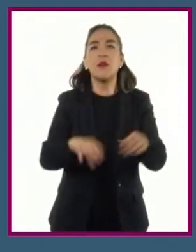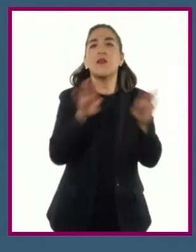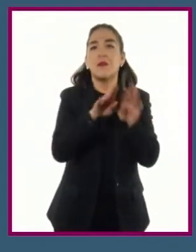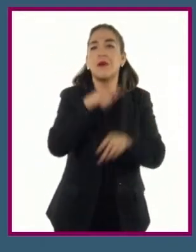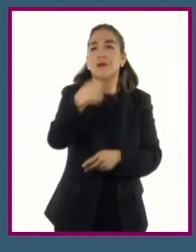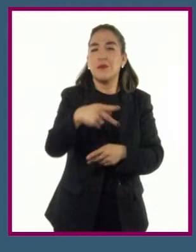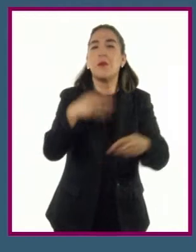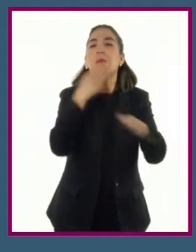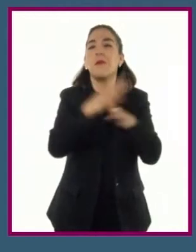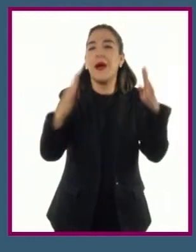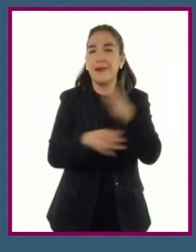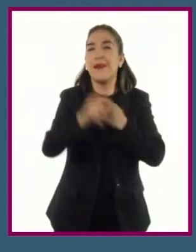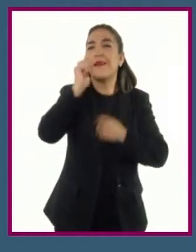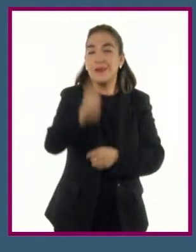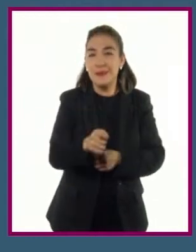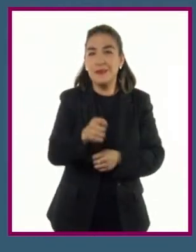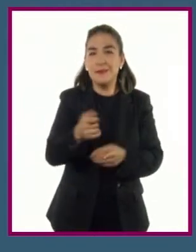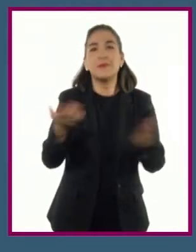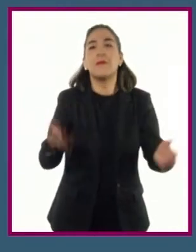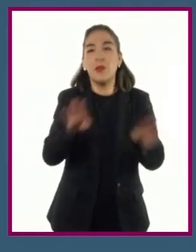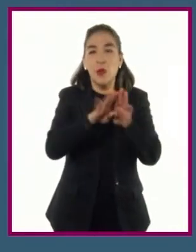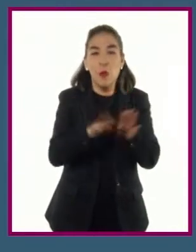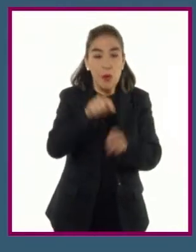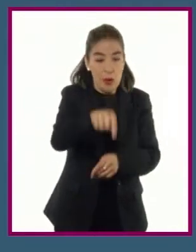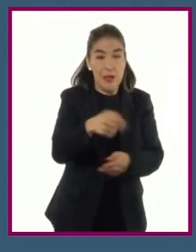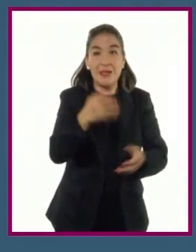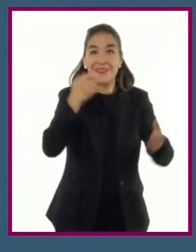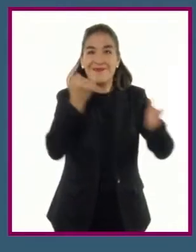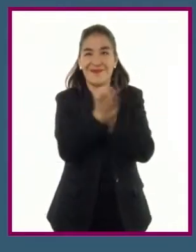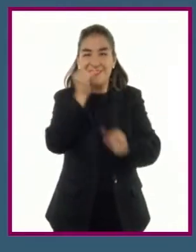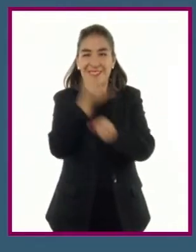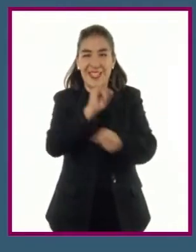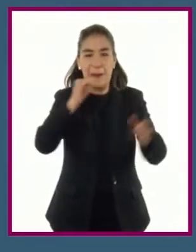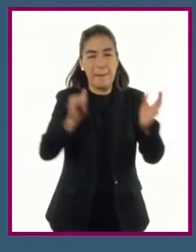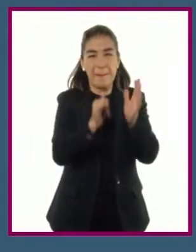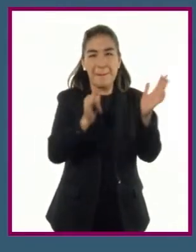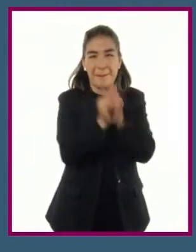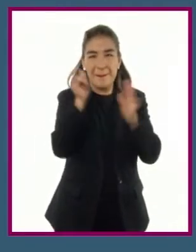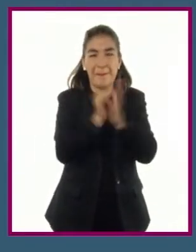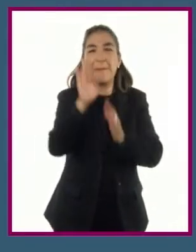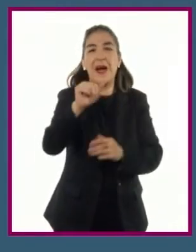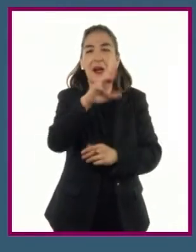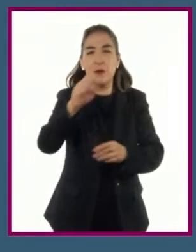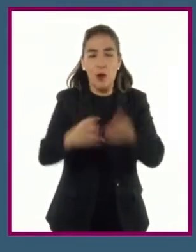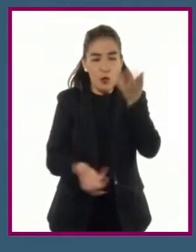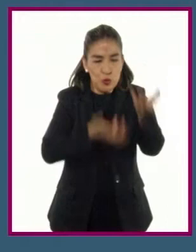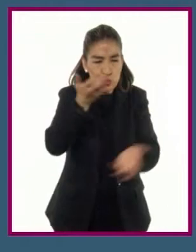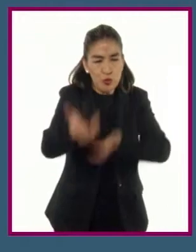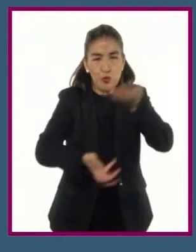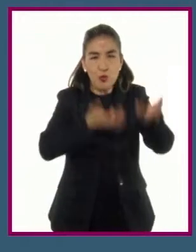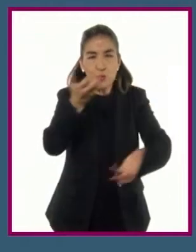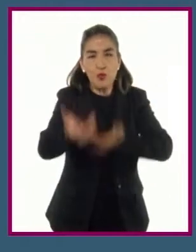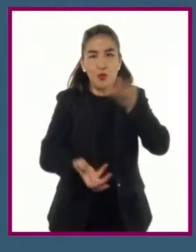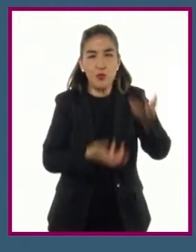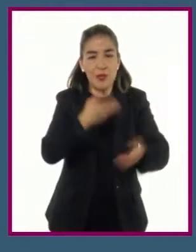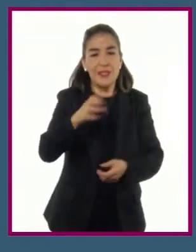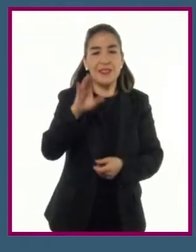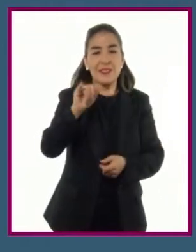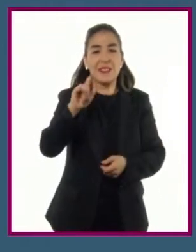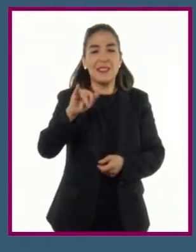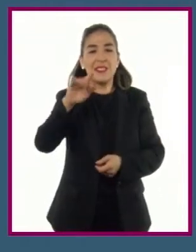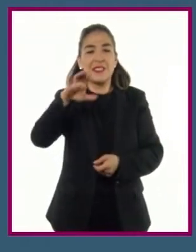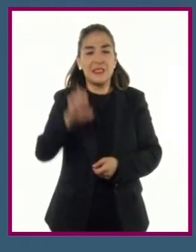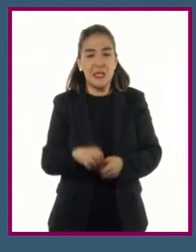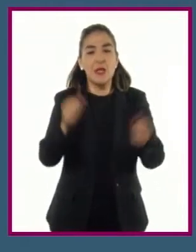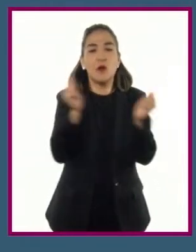material, proceso que consiste en cocer el barro junto con una capa delgada de sílice y greta, que es óxido